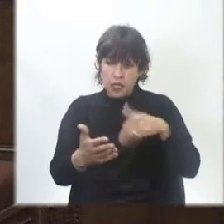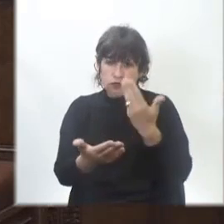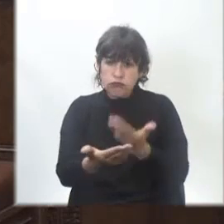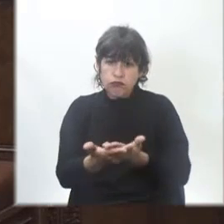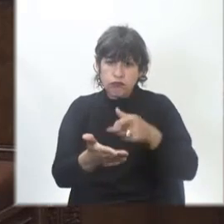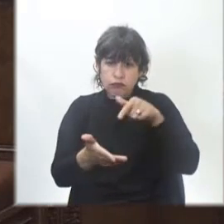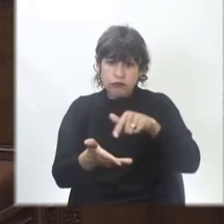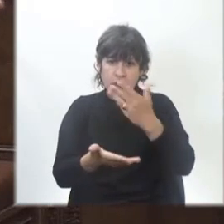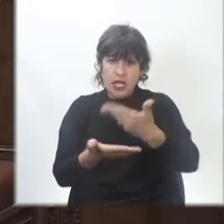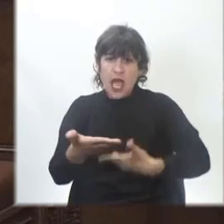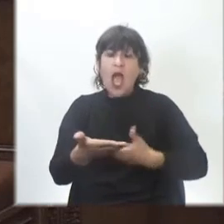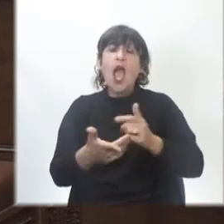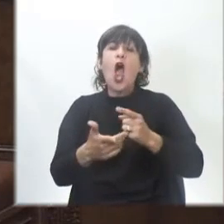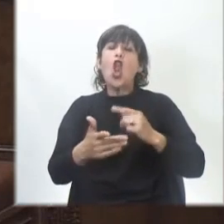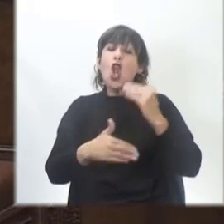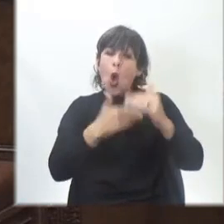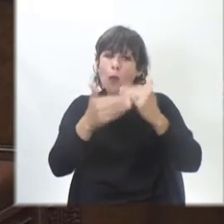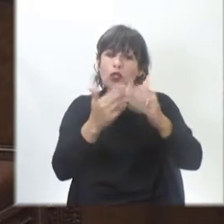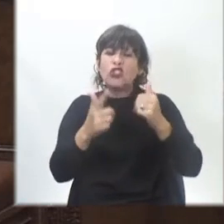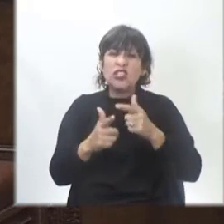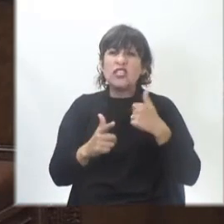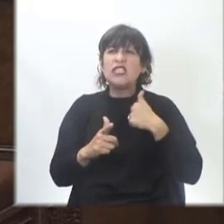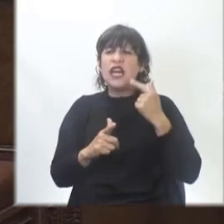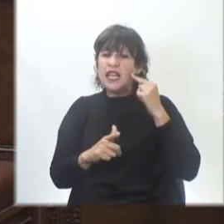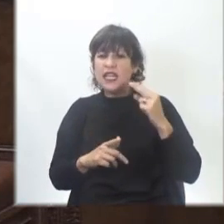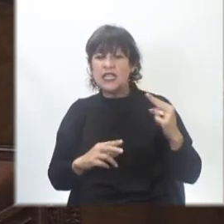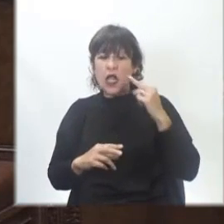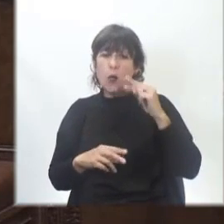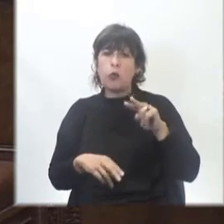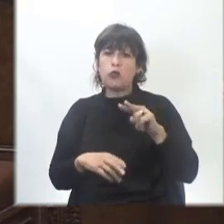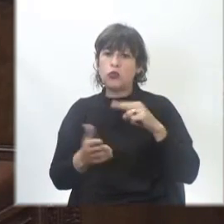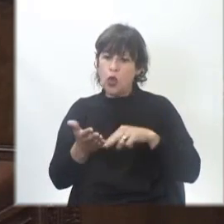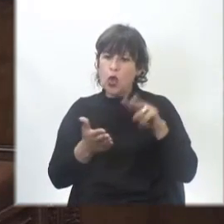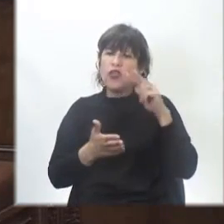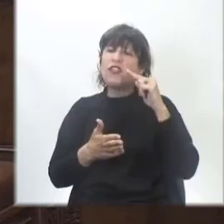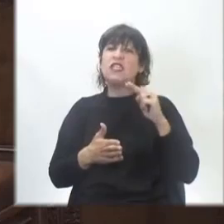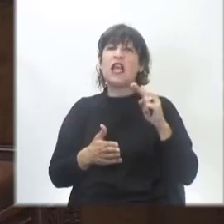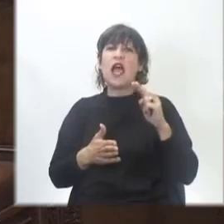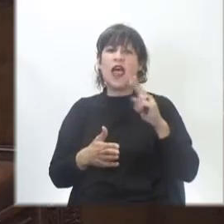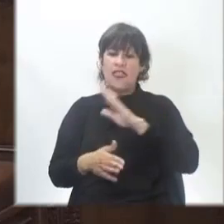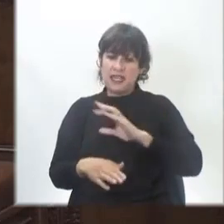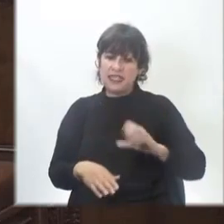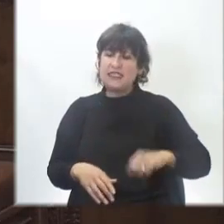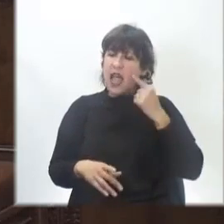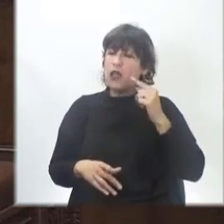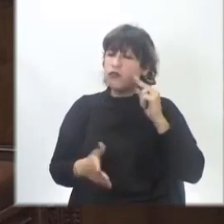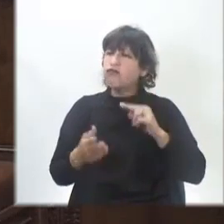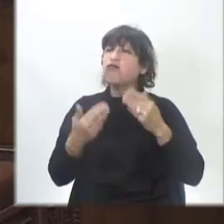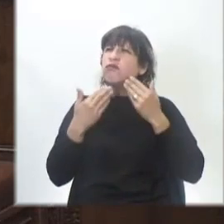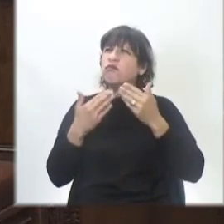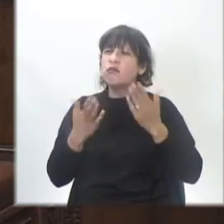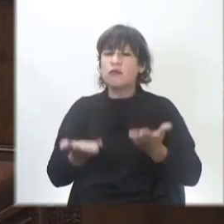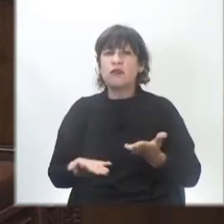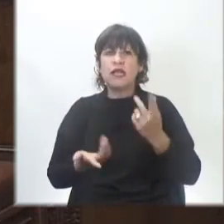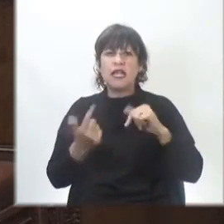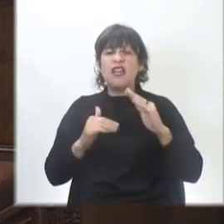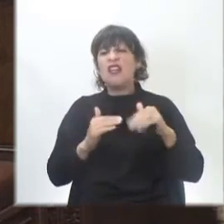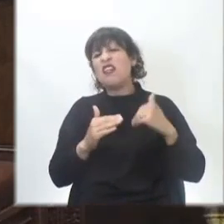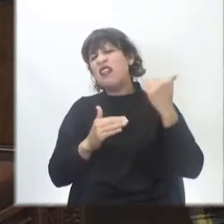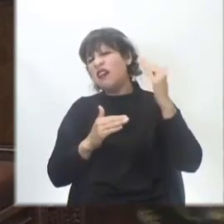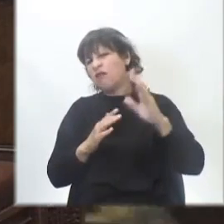los procesos que se cuestionan desde el punto de vista público. Y lejos de verse con un escenario de